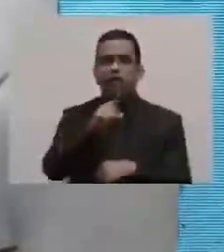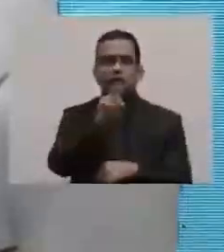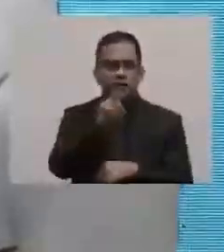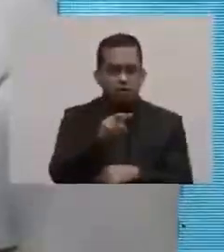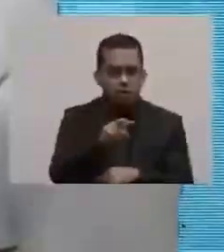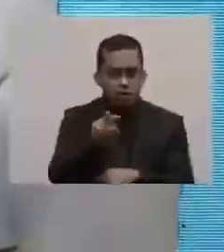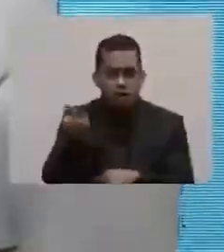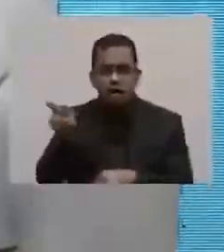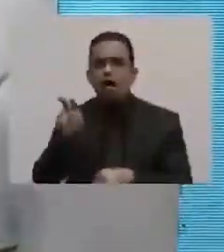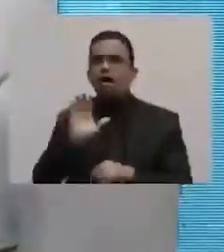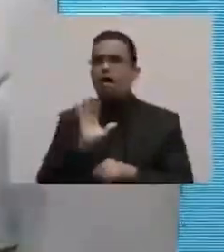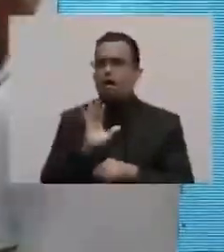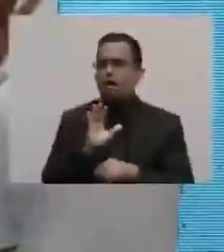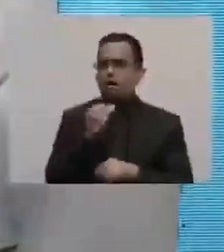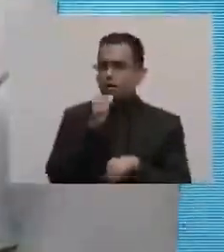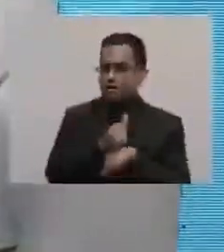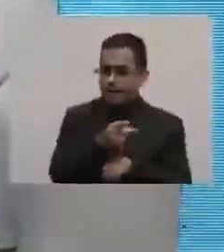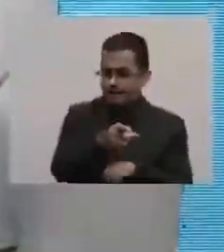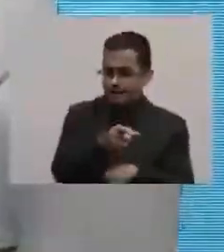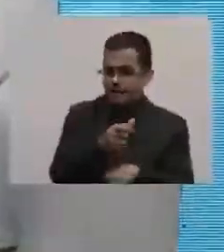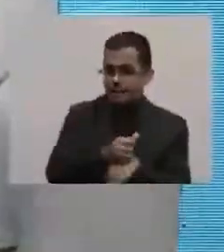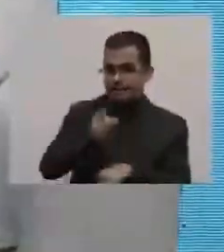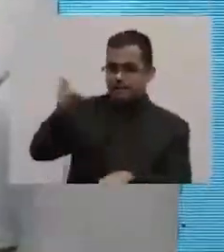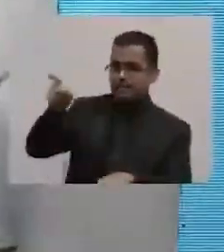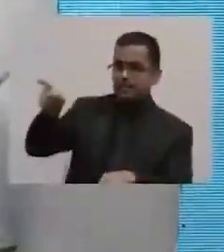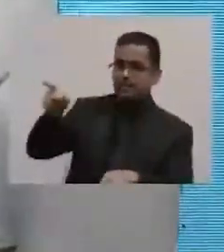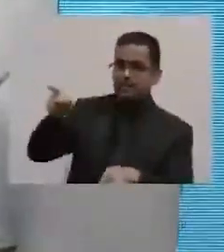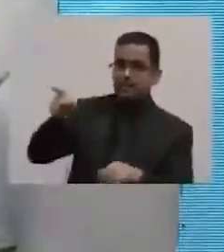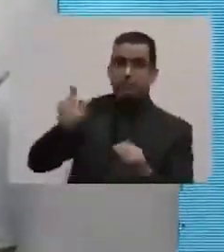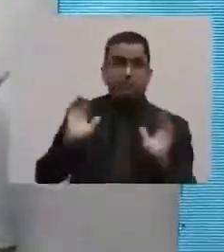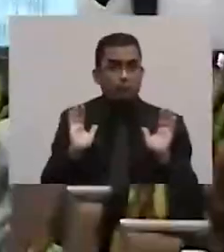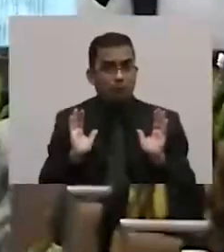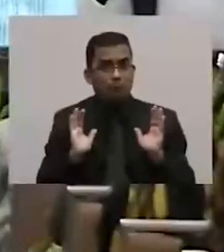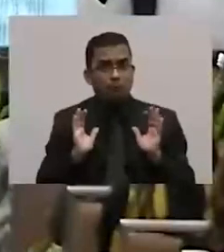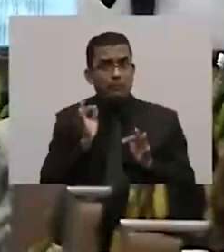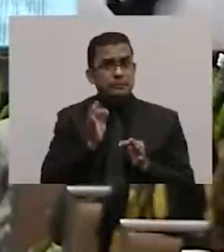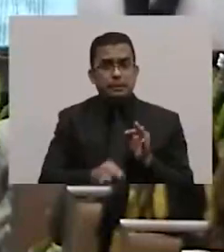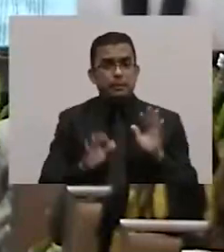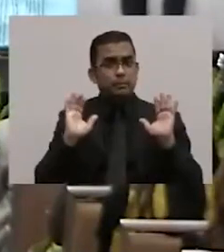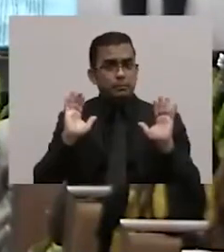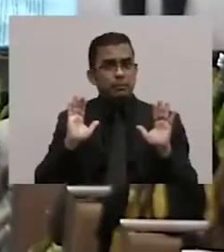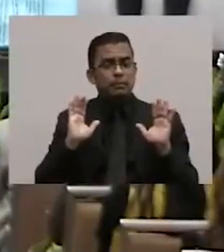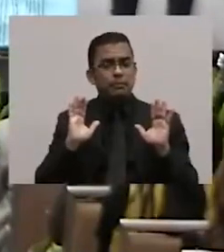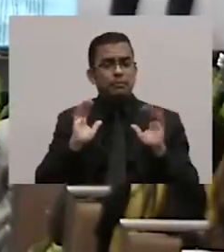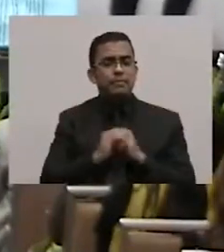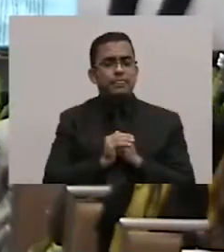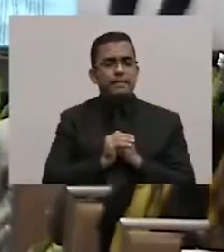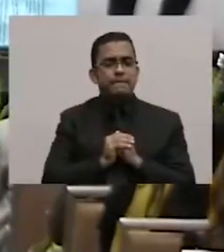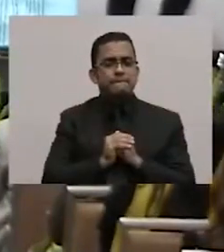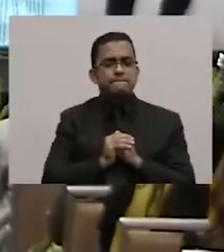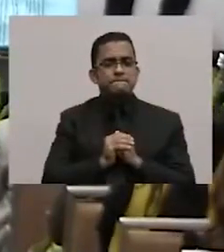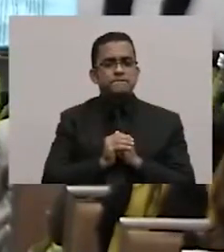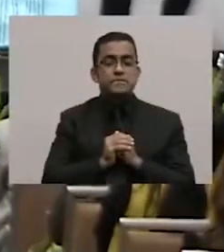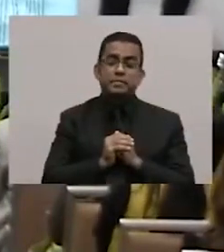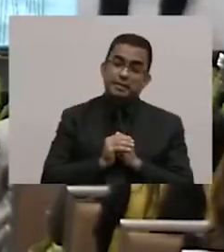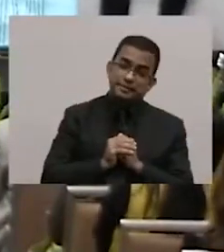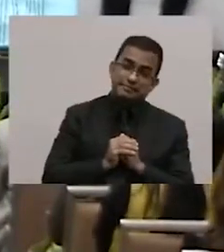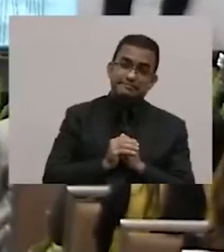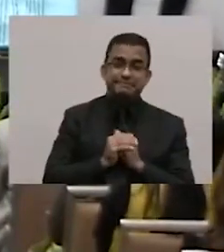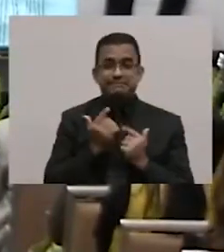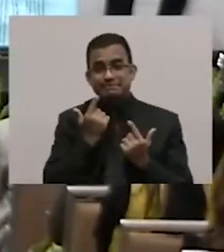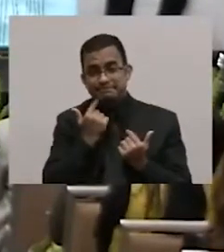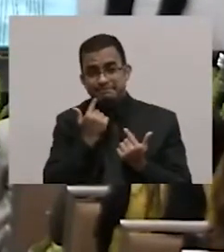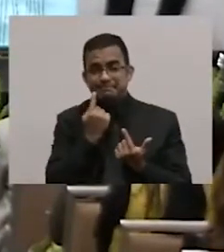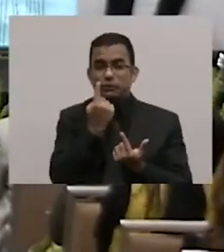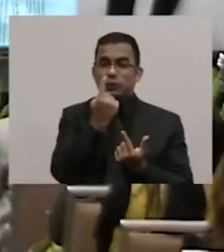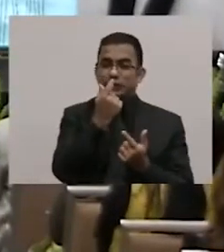tal, ha dicho él tal cosa, ¿ya? Ahora, hay una cosa interesante aquí. Porque, y yo me río un poco porque